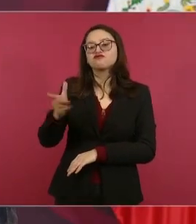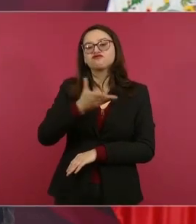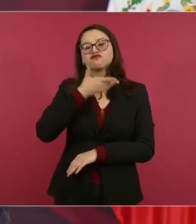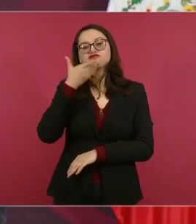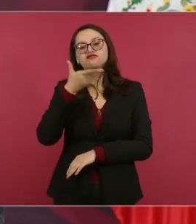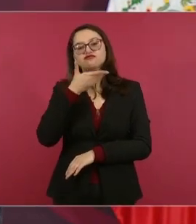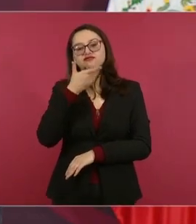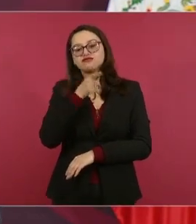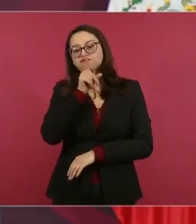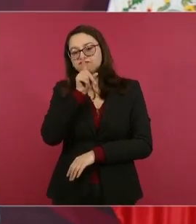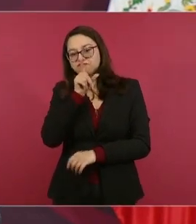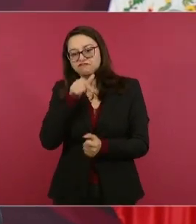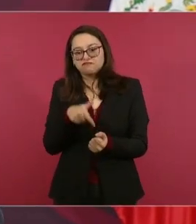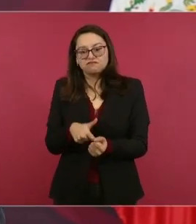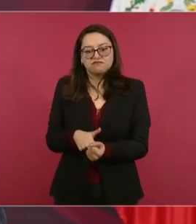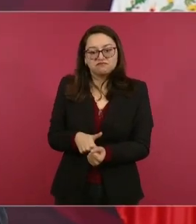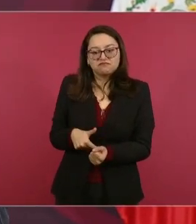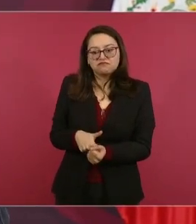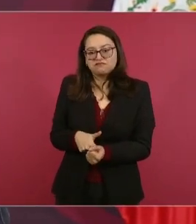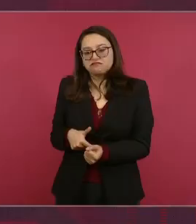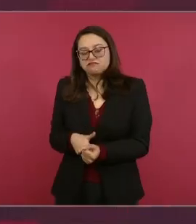ni se sabía.